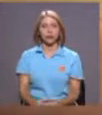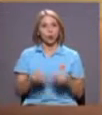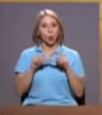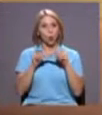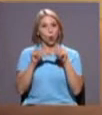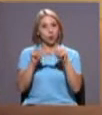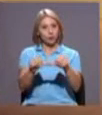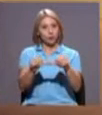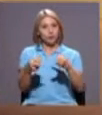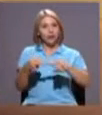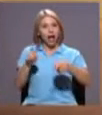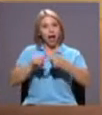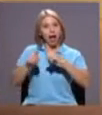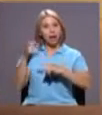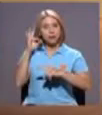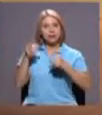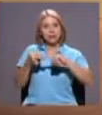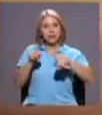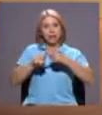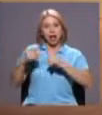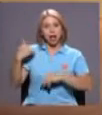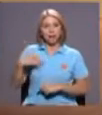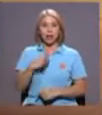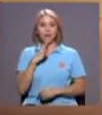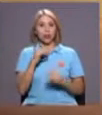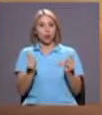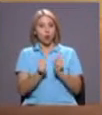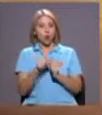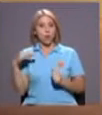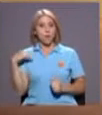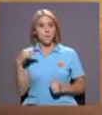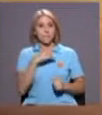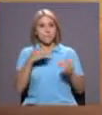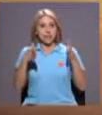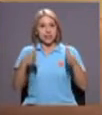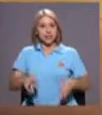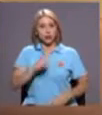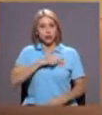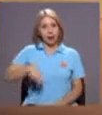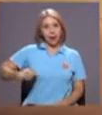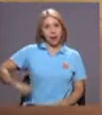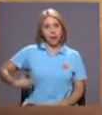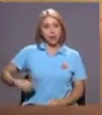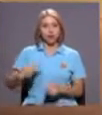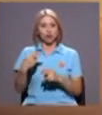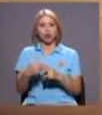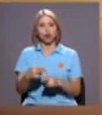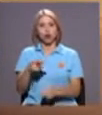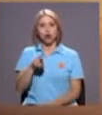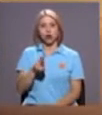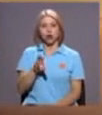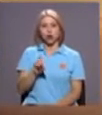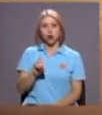Continuamos, amigas y amigos, conversando con el ministro de la Presidencia, don Rodolfo Pisa,